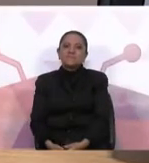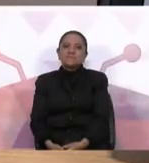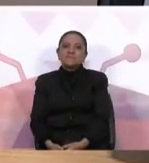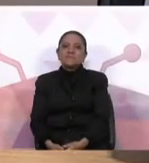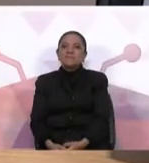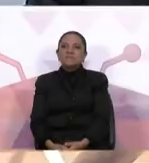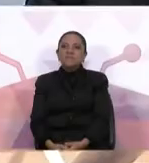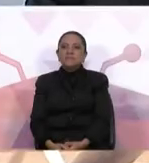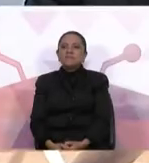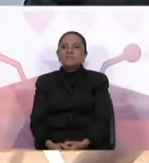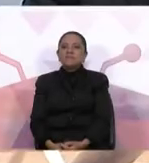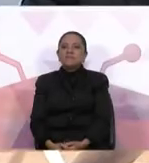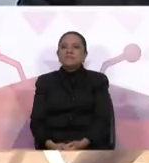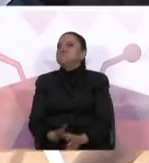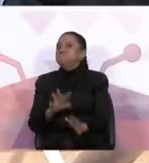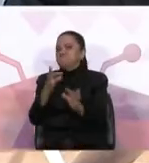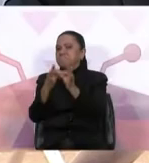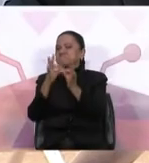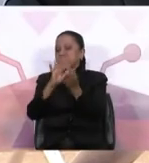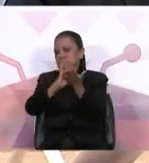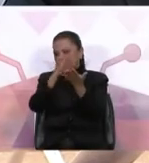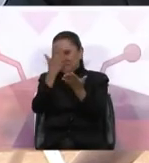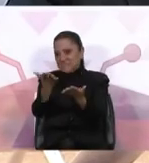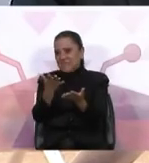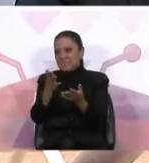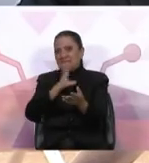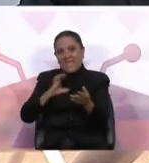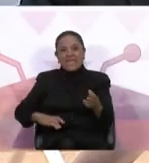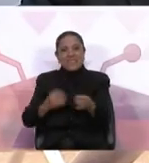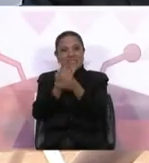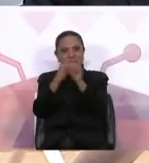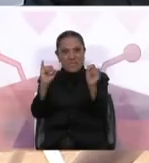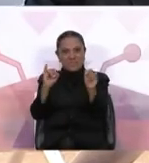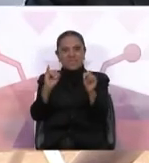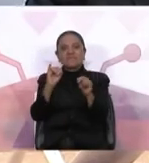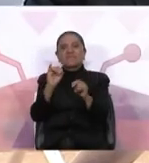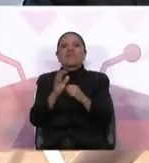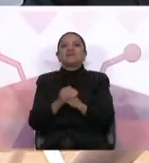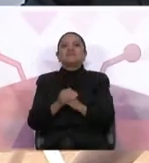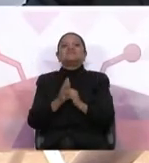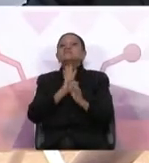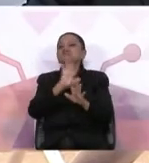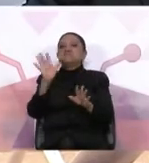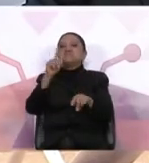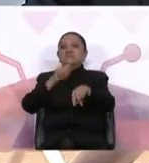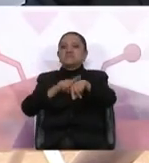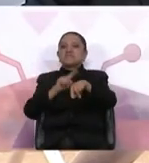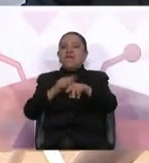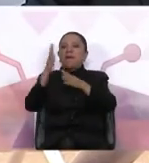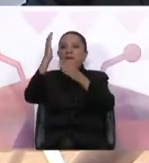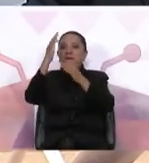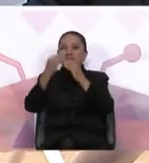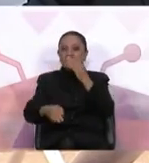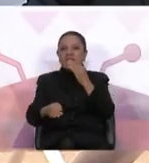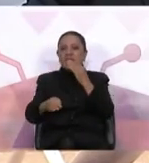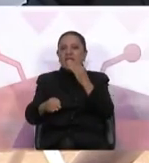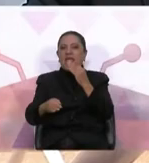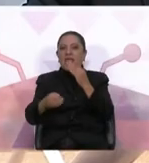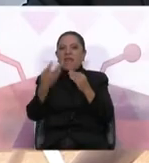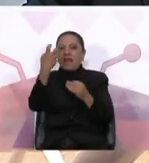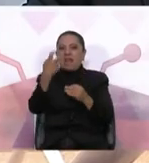el candidato independiente de fidel demédicis y bueno pues es así como llegamos hasta el final de este esta